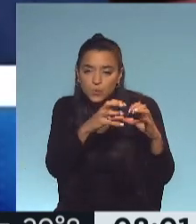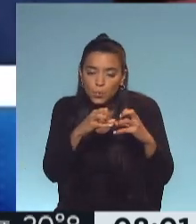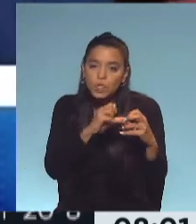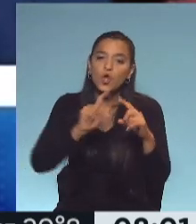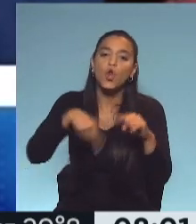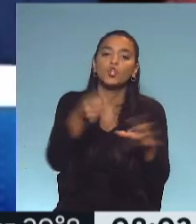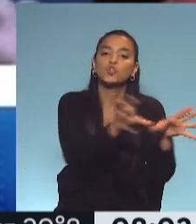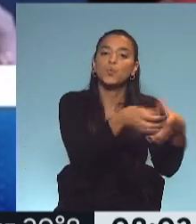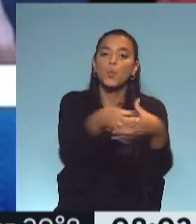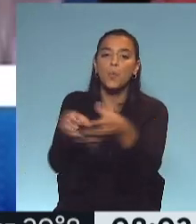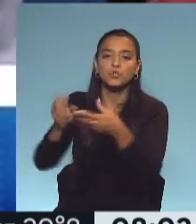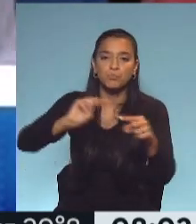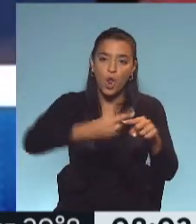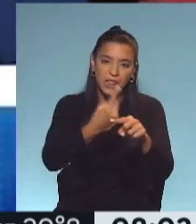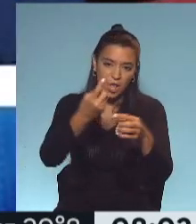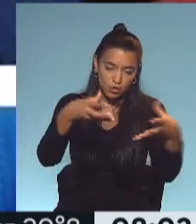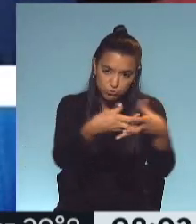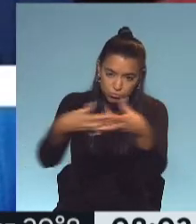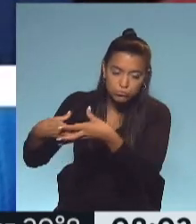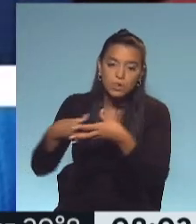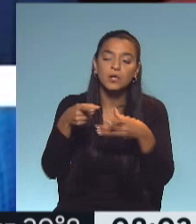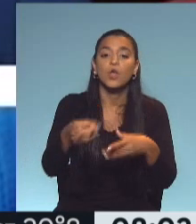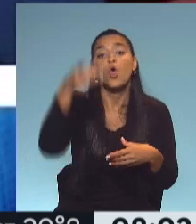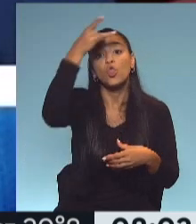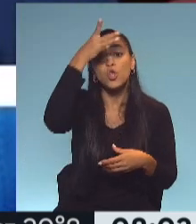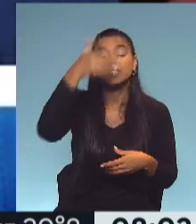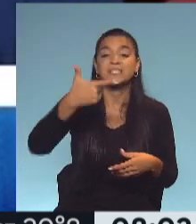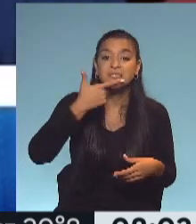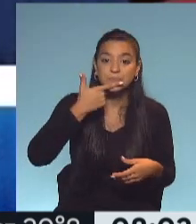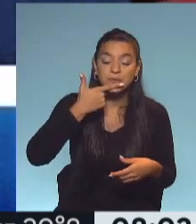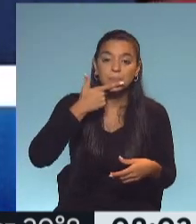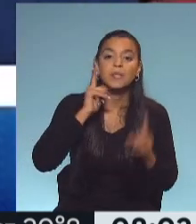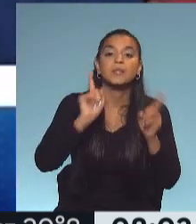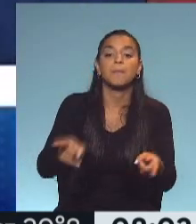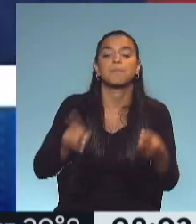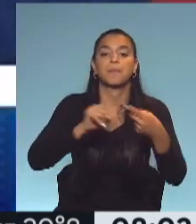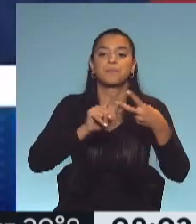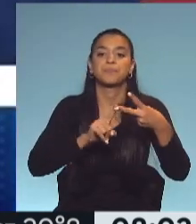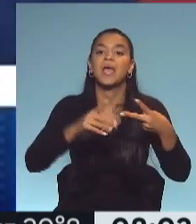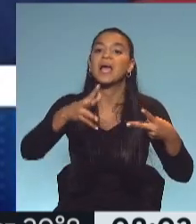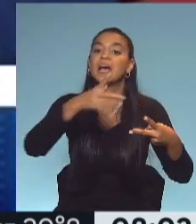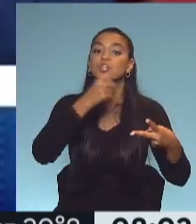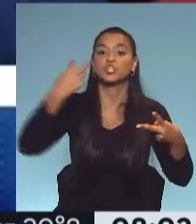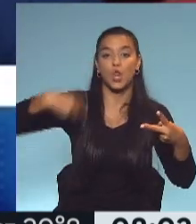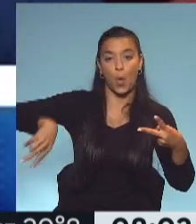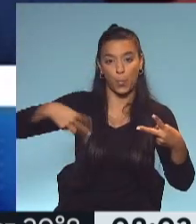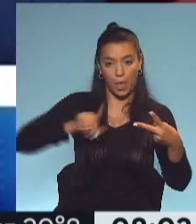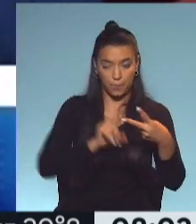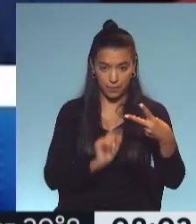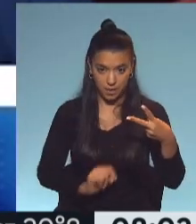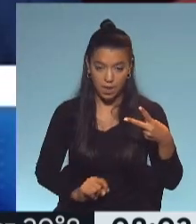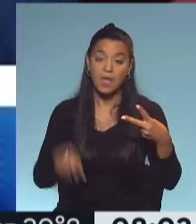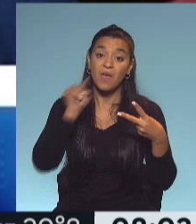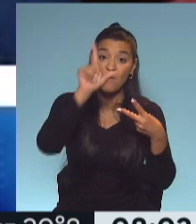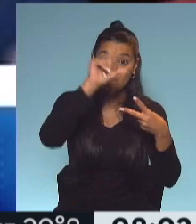de las fuerzas políticas son el 12 de septiembre y el 14 de noviembre. Con esas